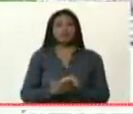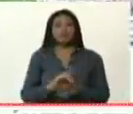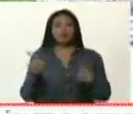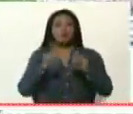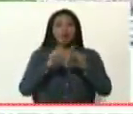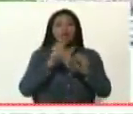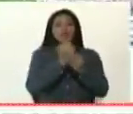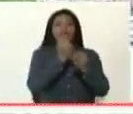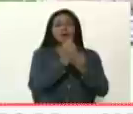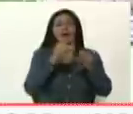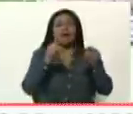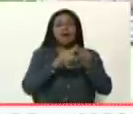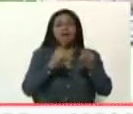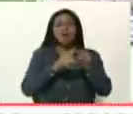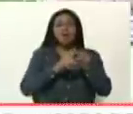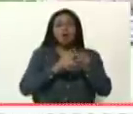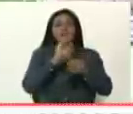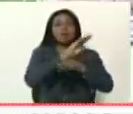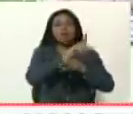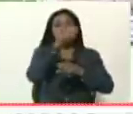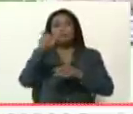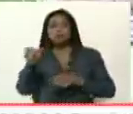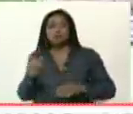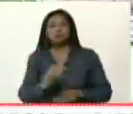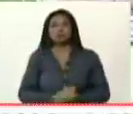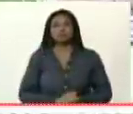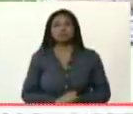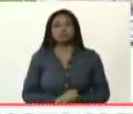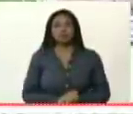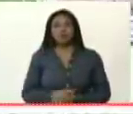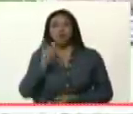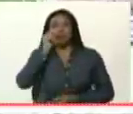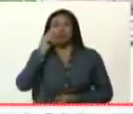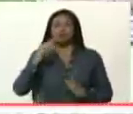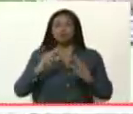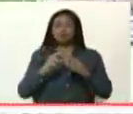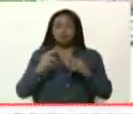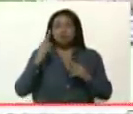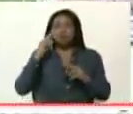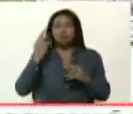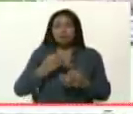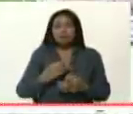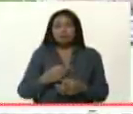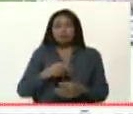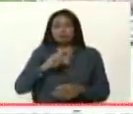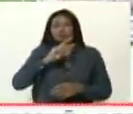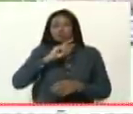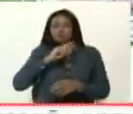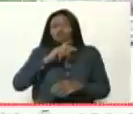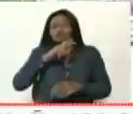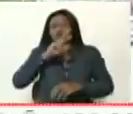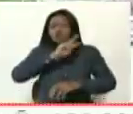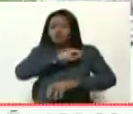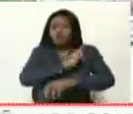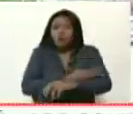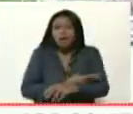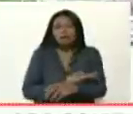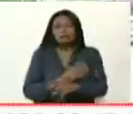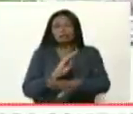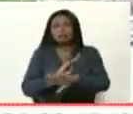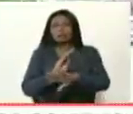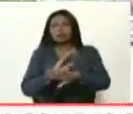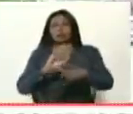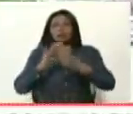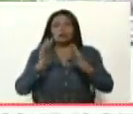escolta. El paciente se encuentra en una condición realmente crítica, fue producto de la